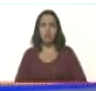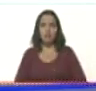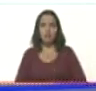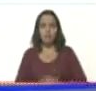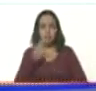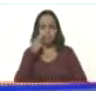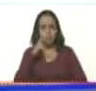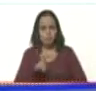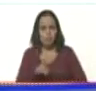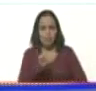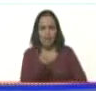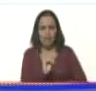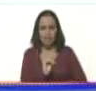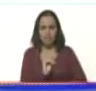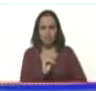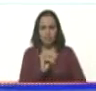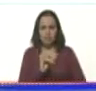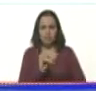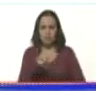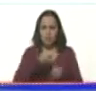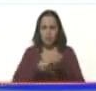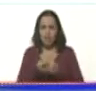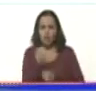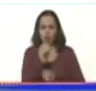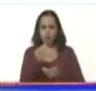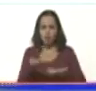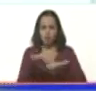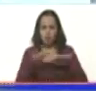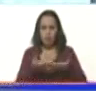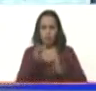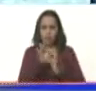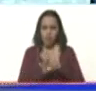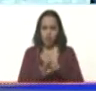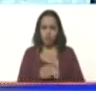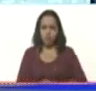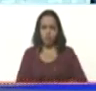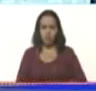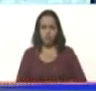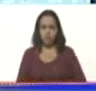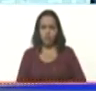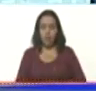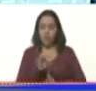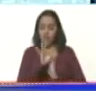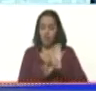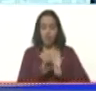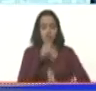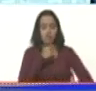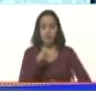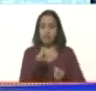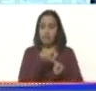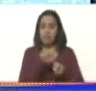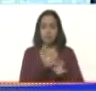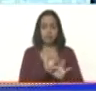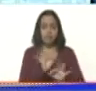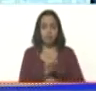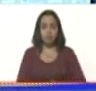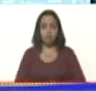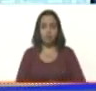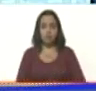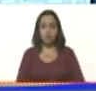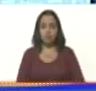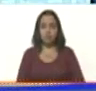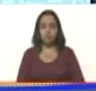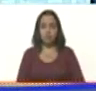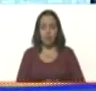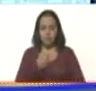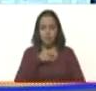fondo tenga recursos o me están pidiendo recursos para el fondo? Estoy pidiendo recursos para el fondo porque no tiene nada. Recursos para el fondo, sí me gusta.